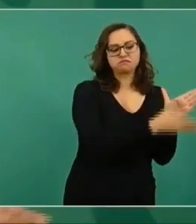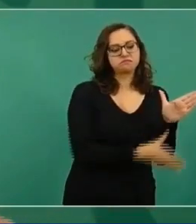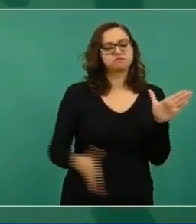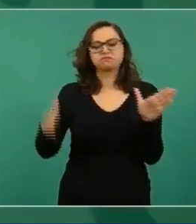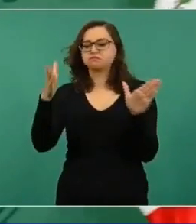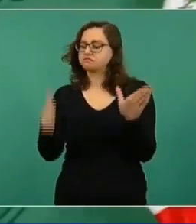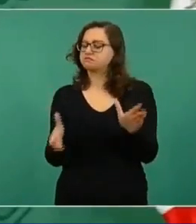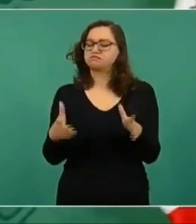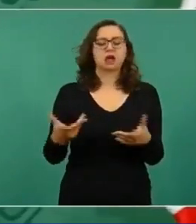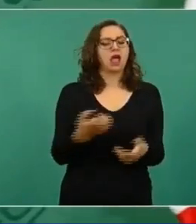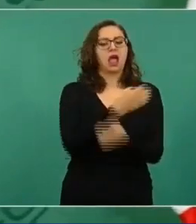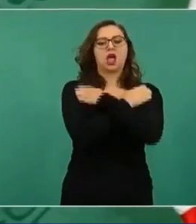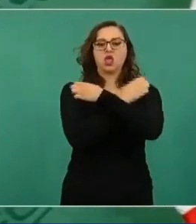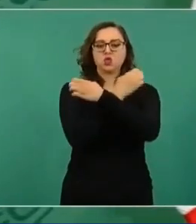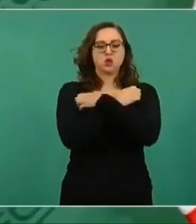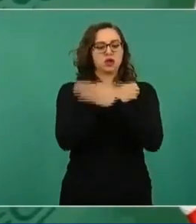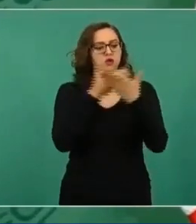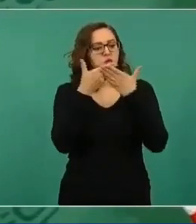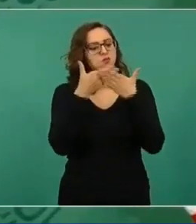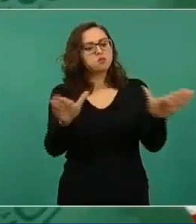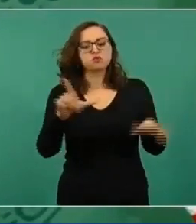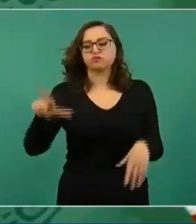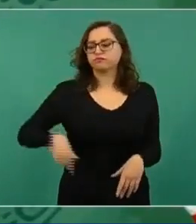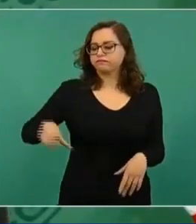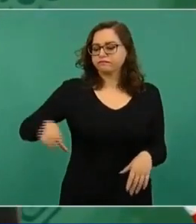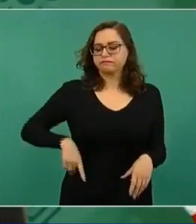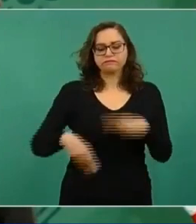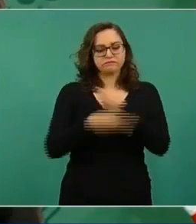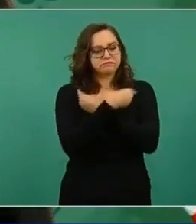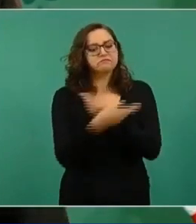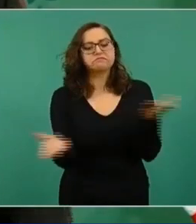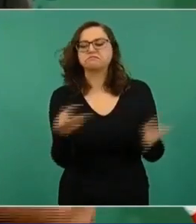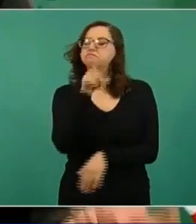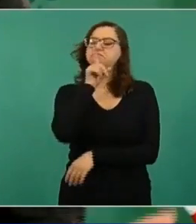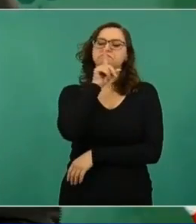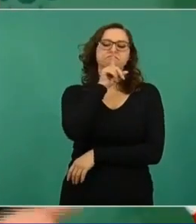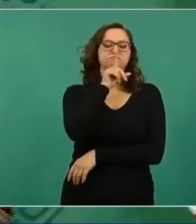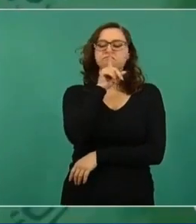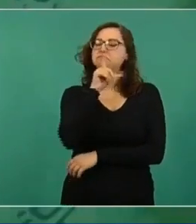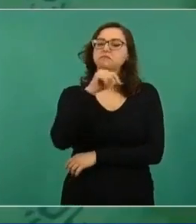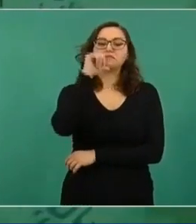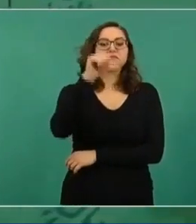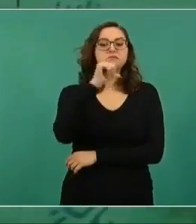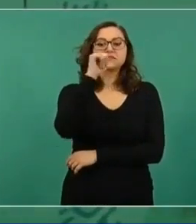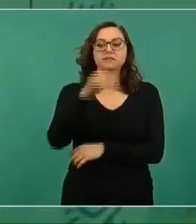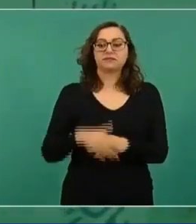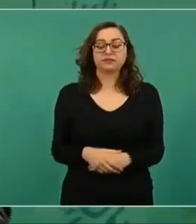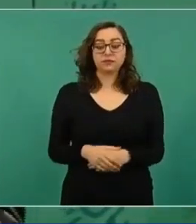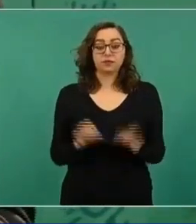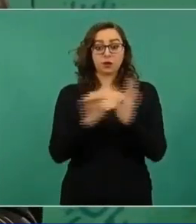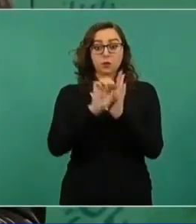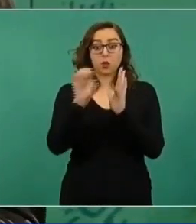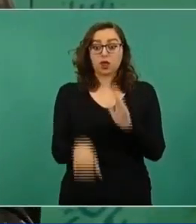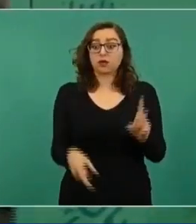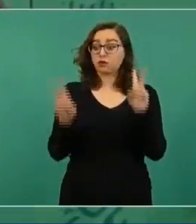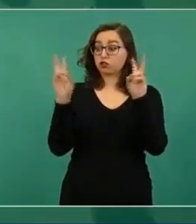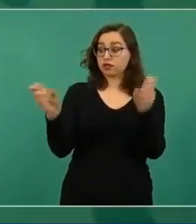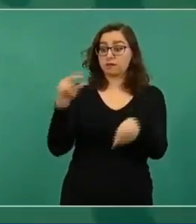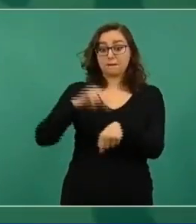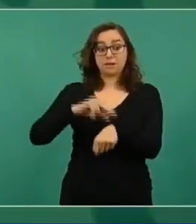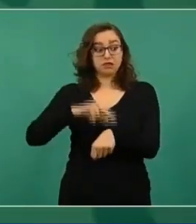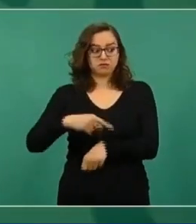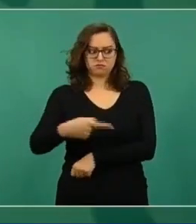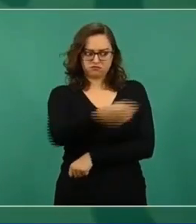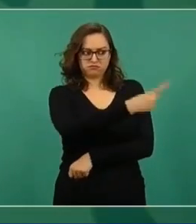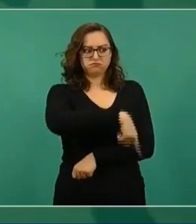están los médicos. México no tiene los médicos que